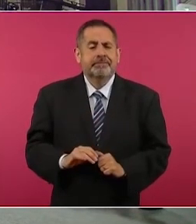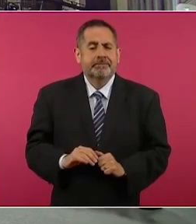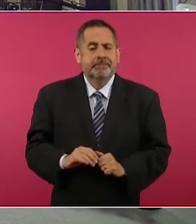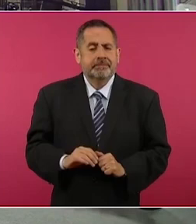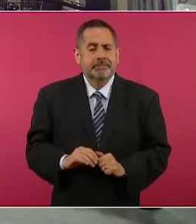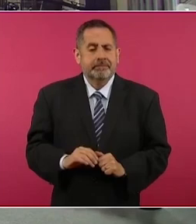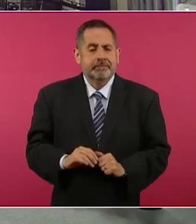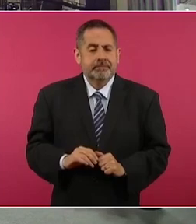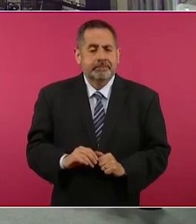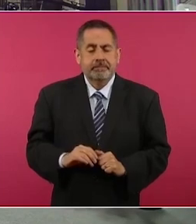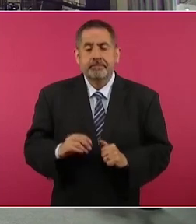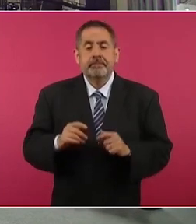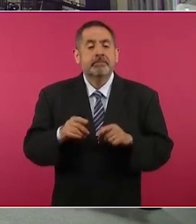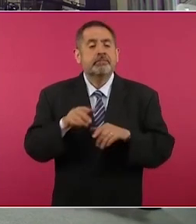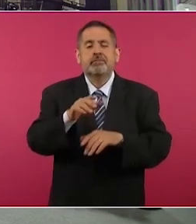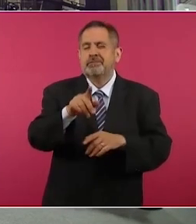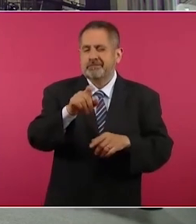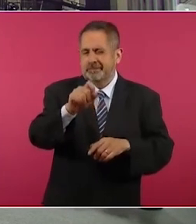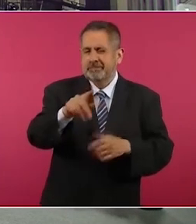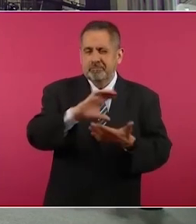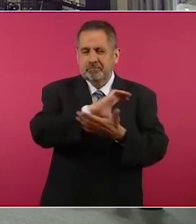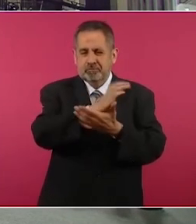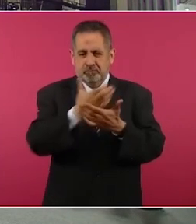Hablaba yo de los contratos